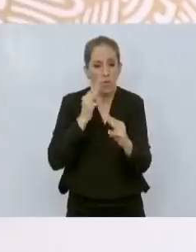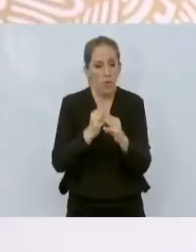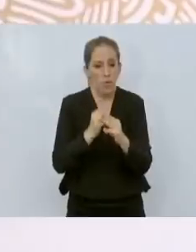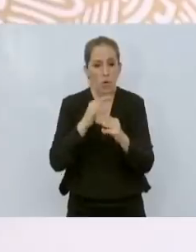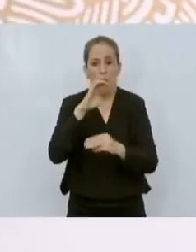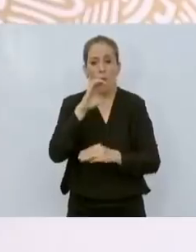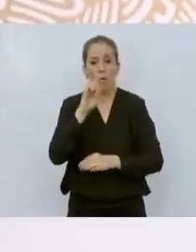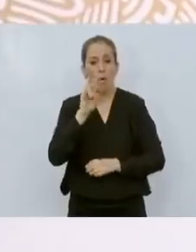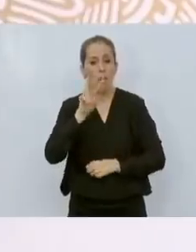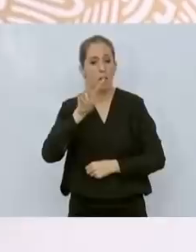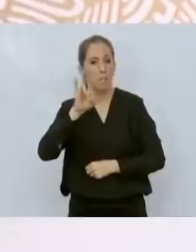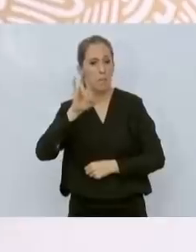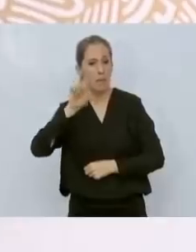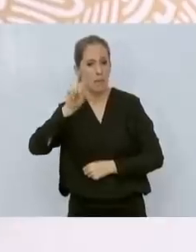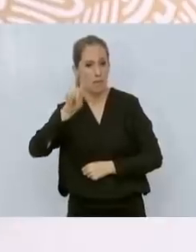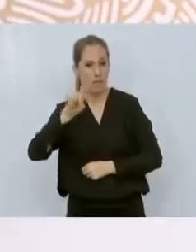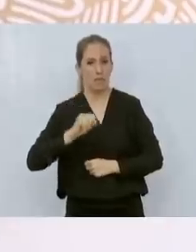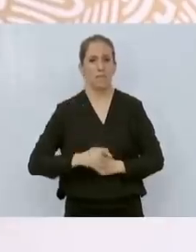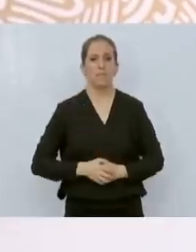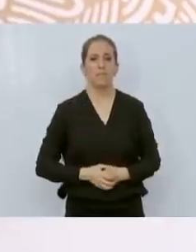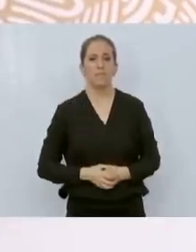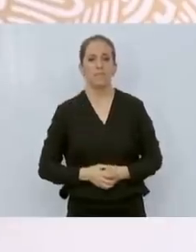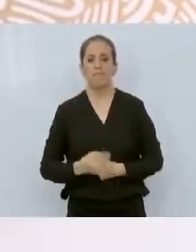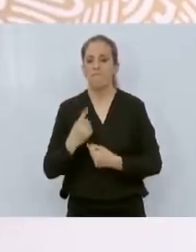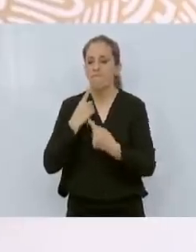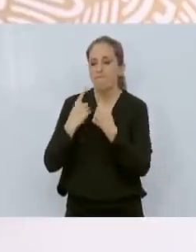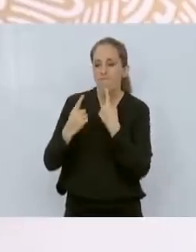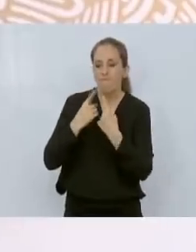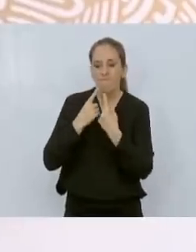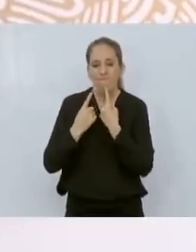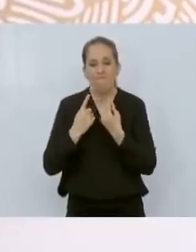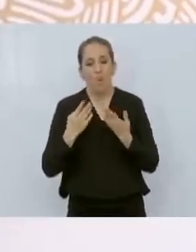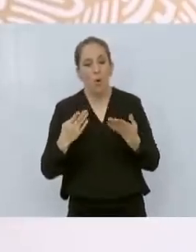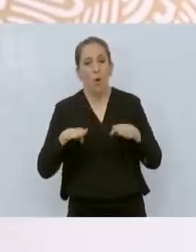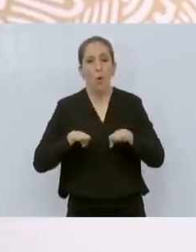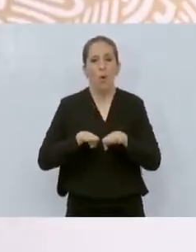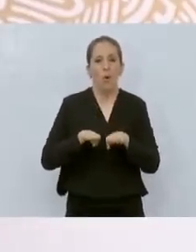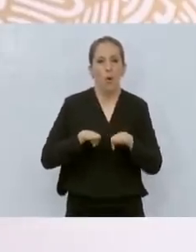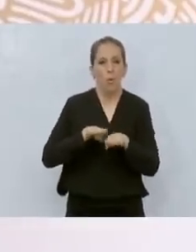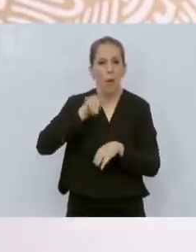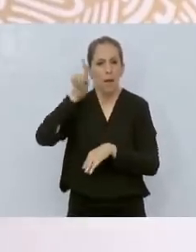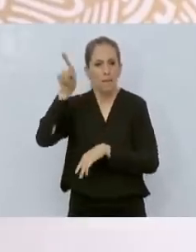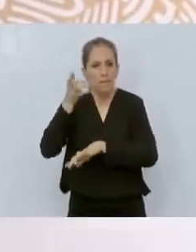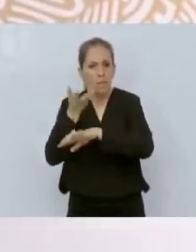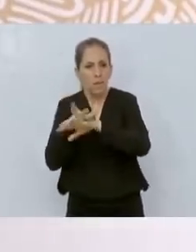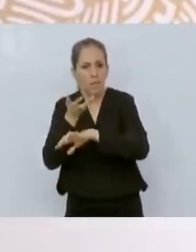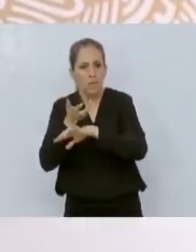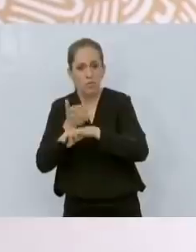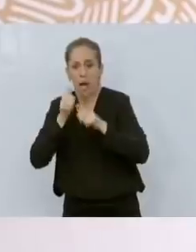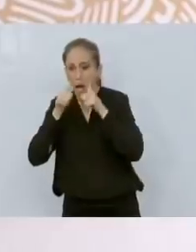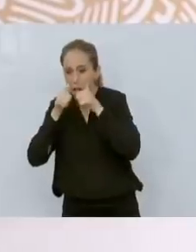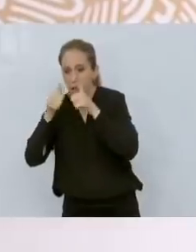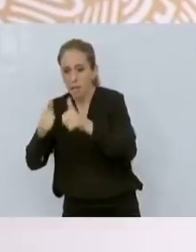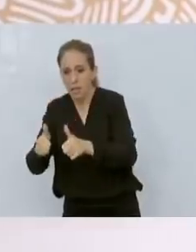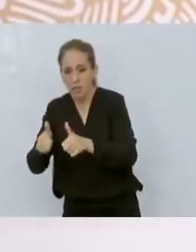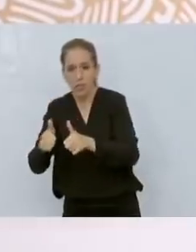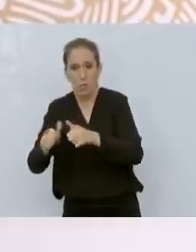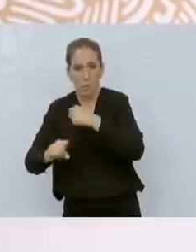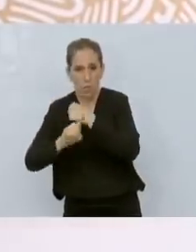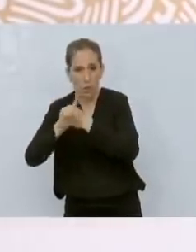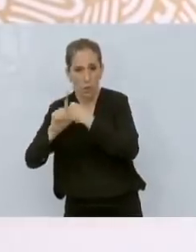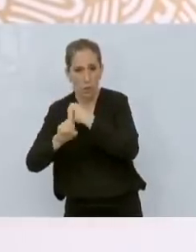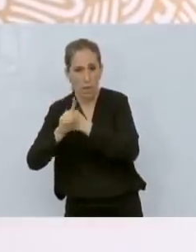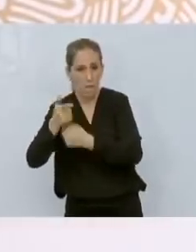Hablamos de cómo ellos están atendiendo este problema